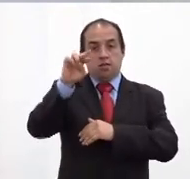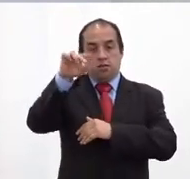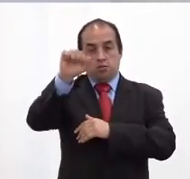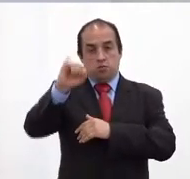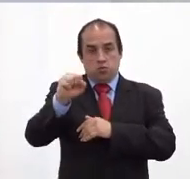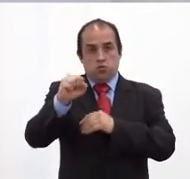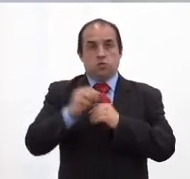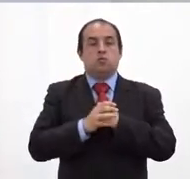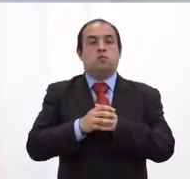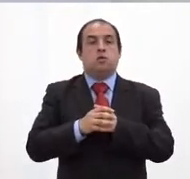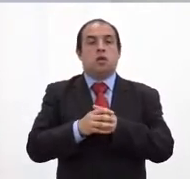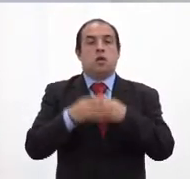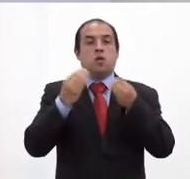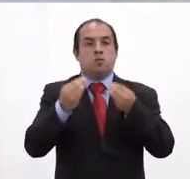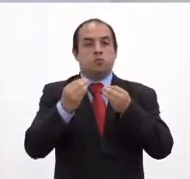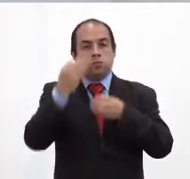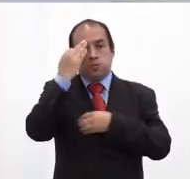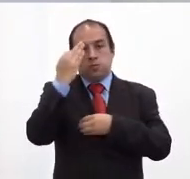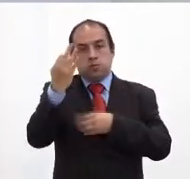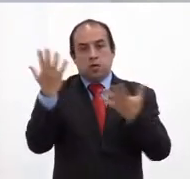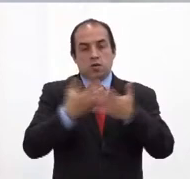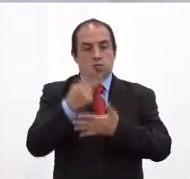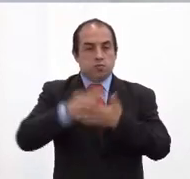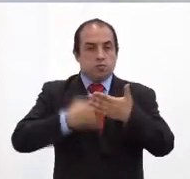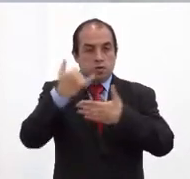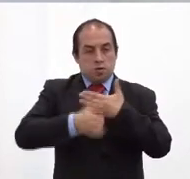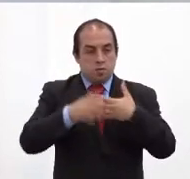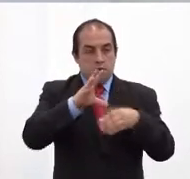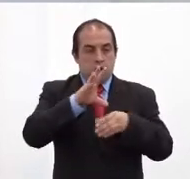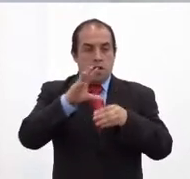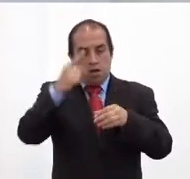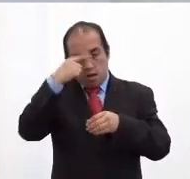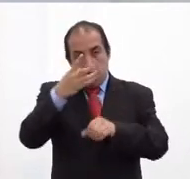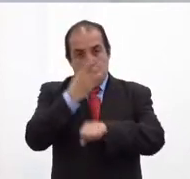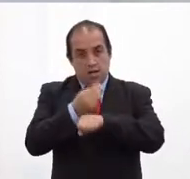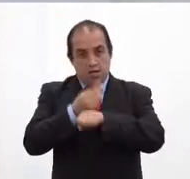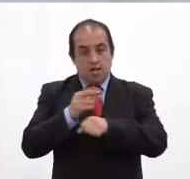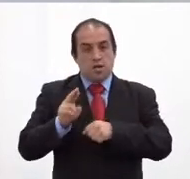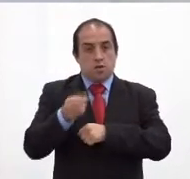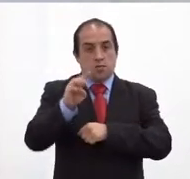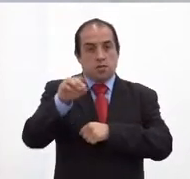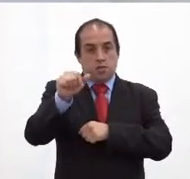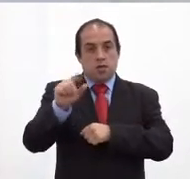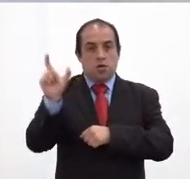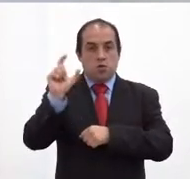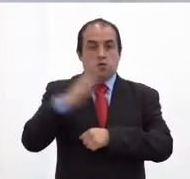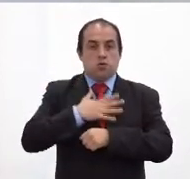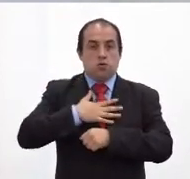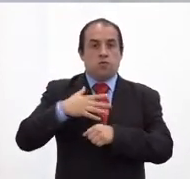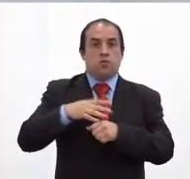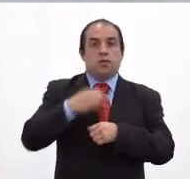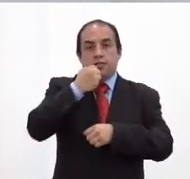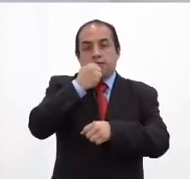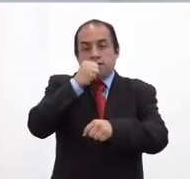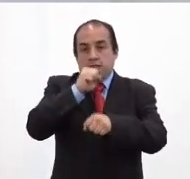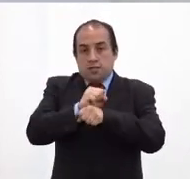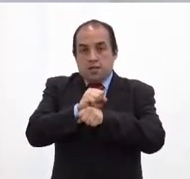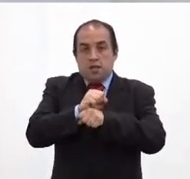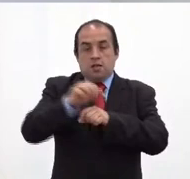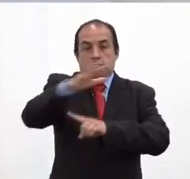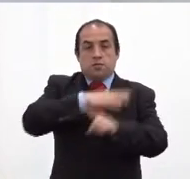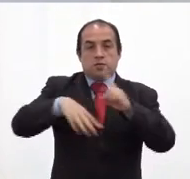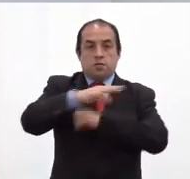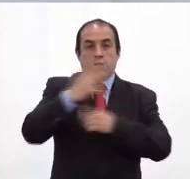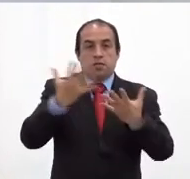hecho proyectos del rescate del río Magdalena. De hecho, cuando yo fui secretaria de Medio Ambiente, se hizo una primera parte que está en la